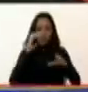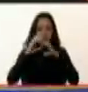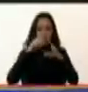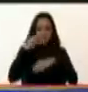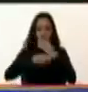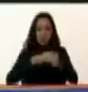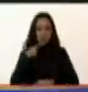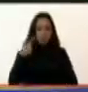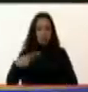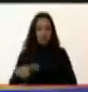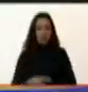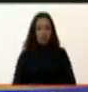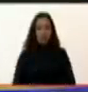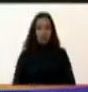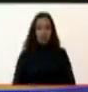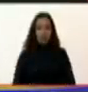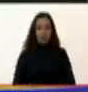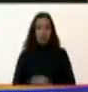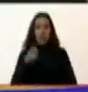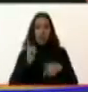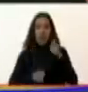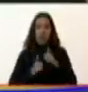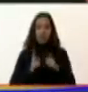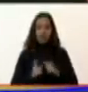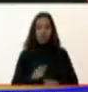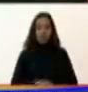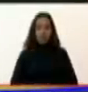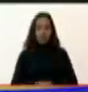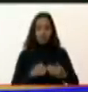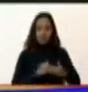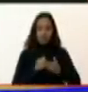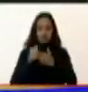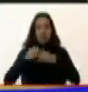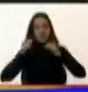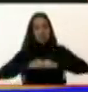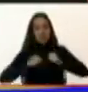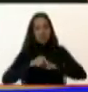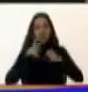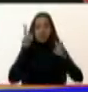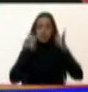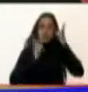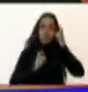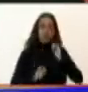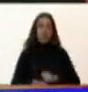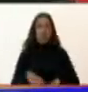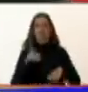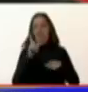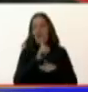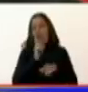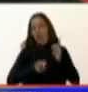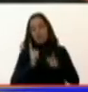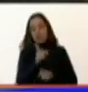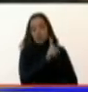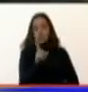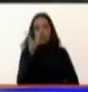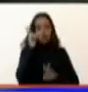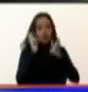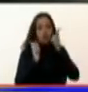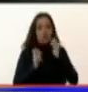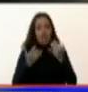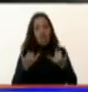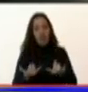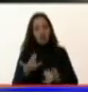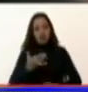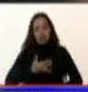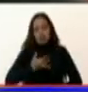política. Algunos dirigentes sí nos escucharon, otros no nos escucharon y yo creo que lo